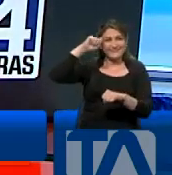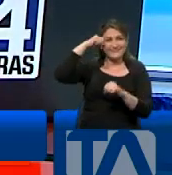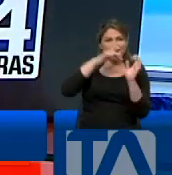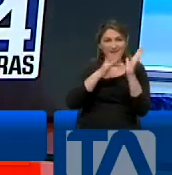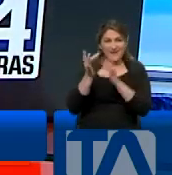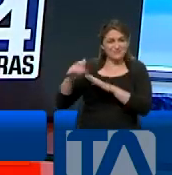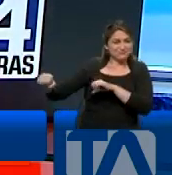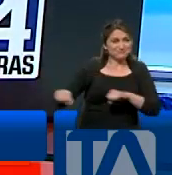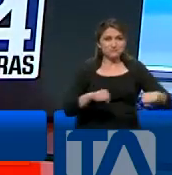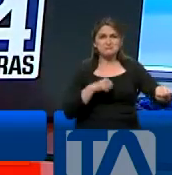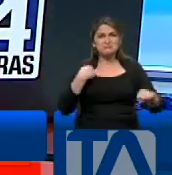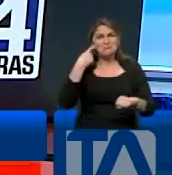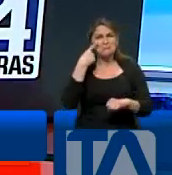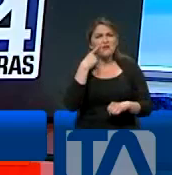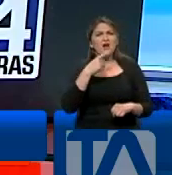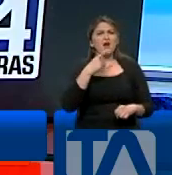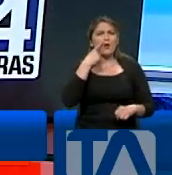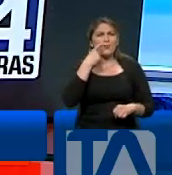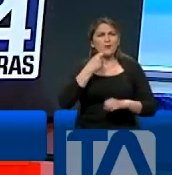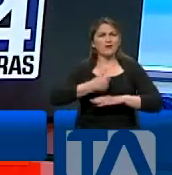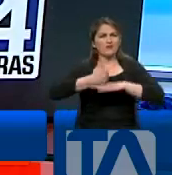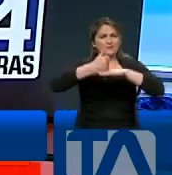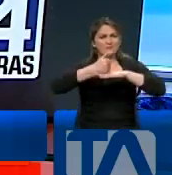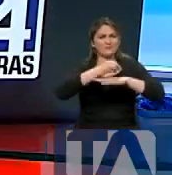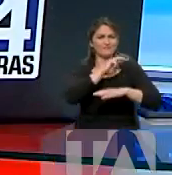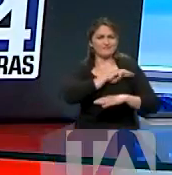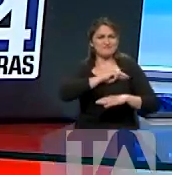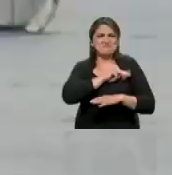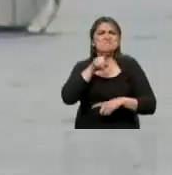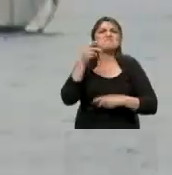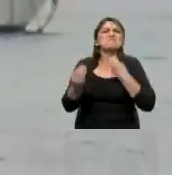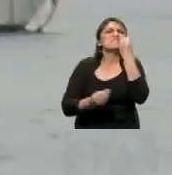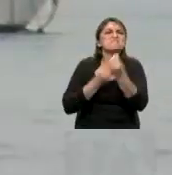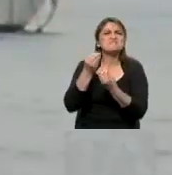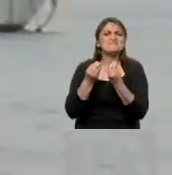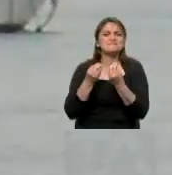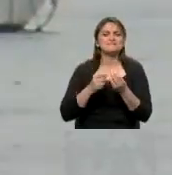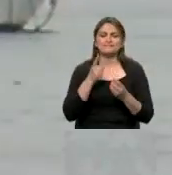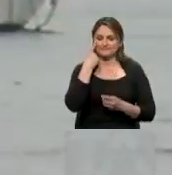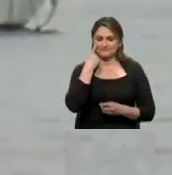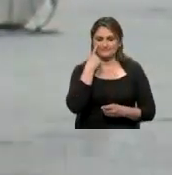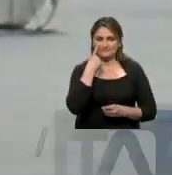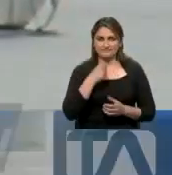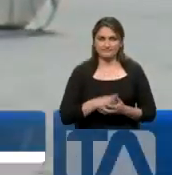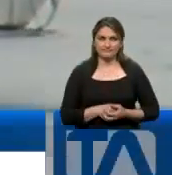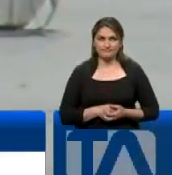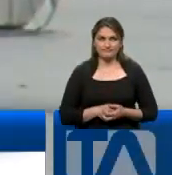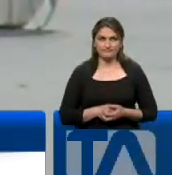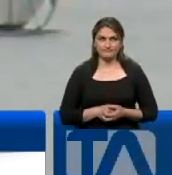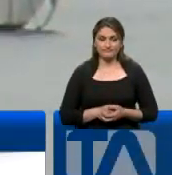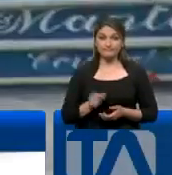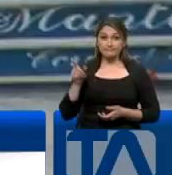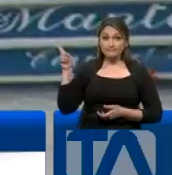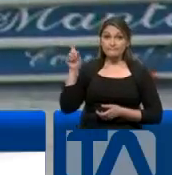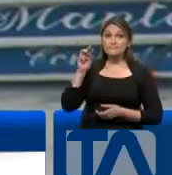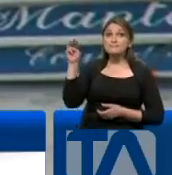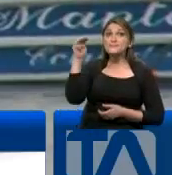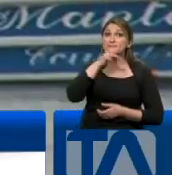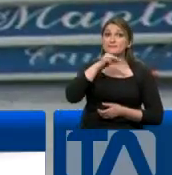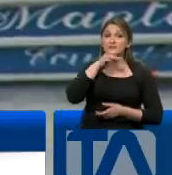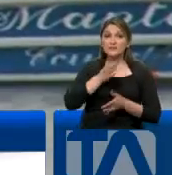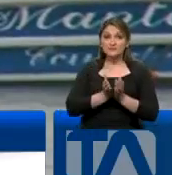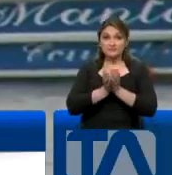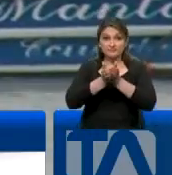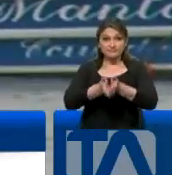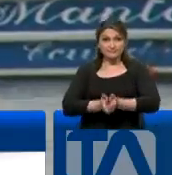manabitas en estos primeros 100 días de su administración. Manta no solo ostenta ser uno de los principales